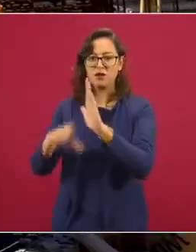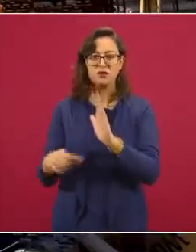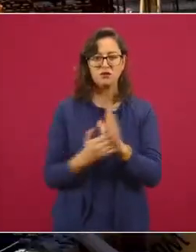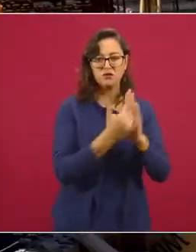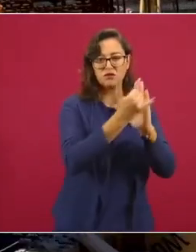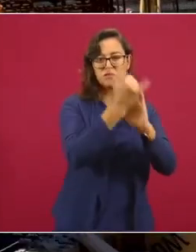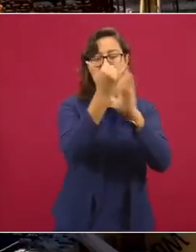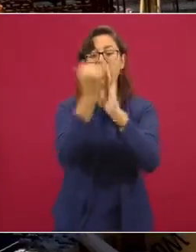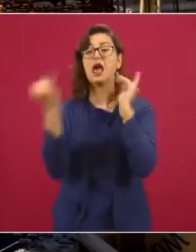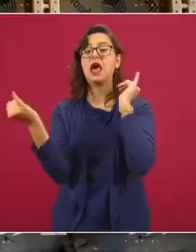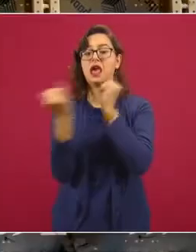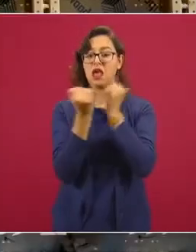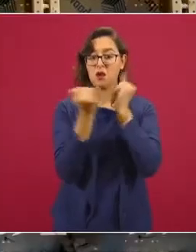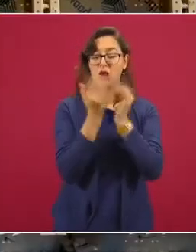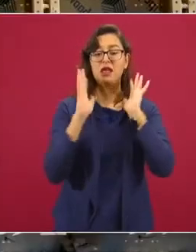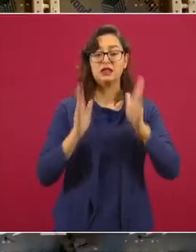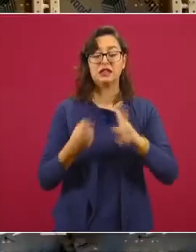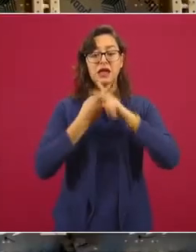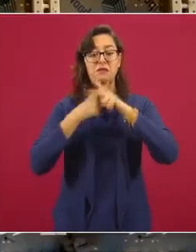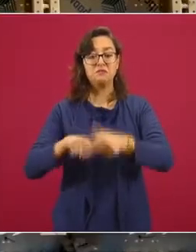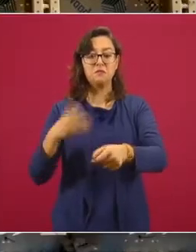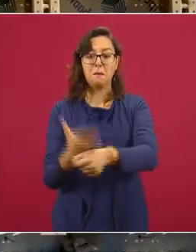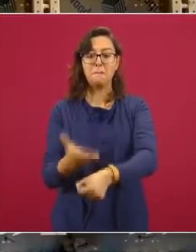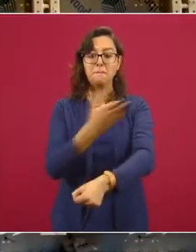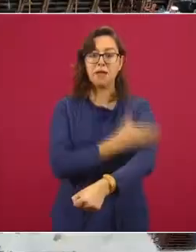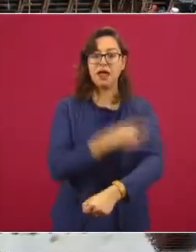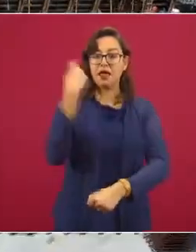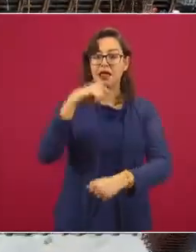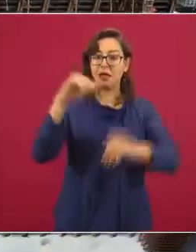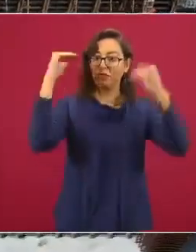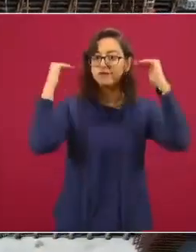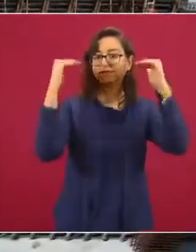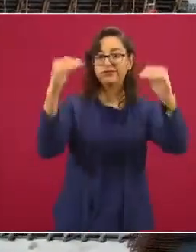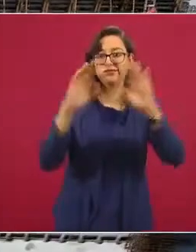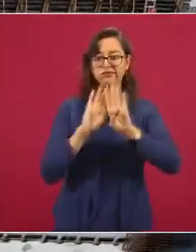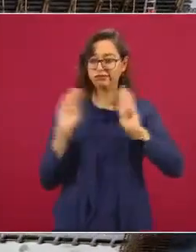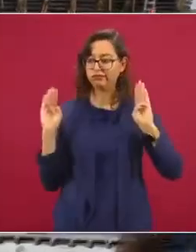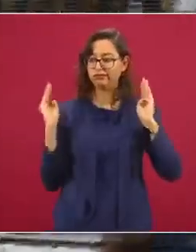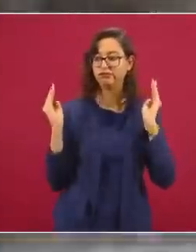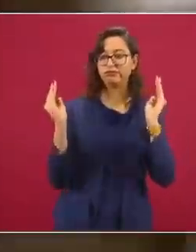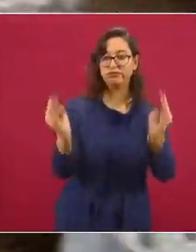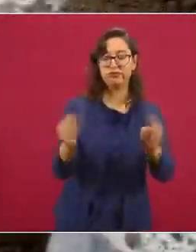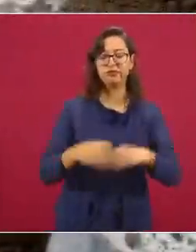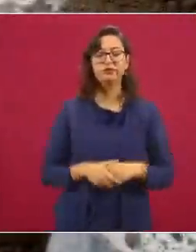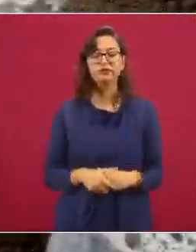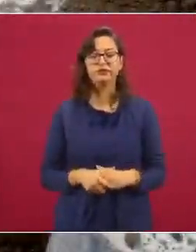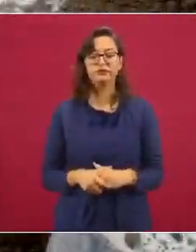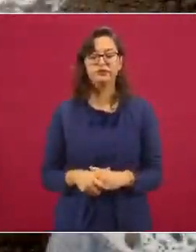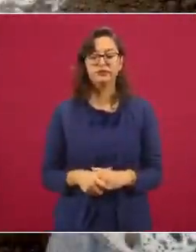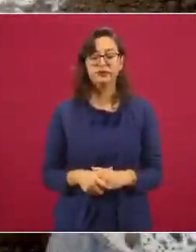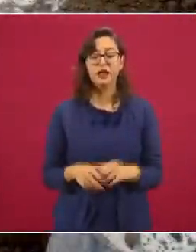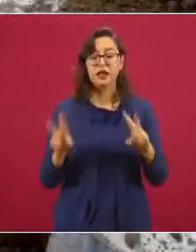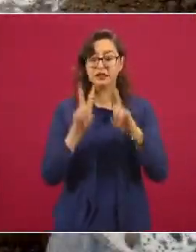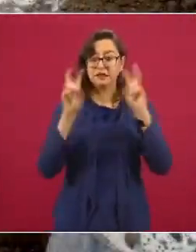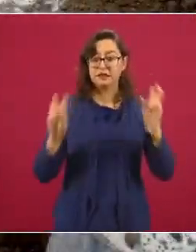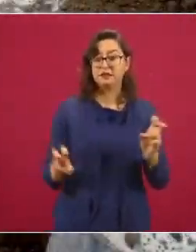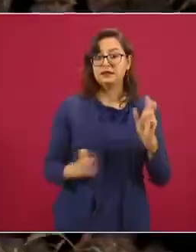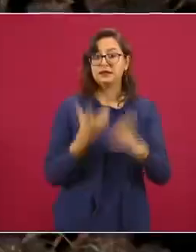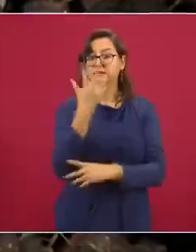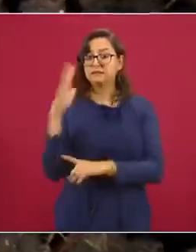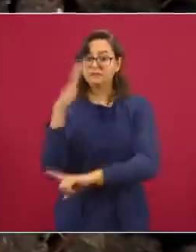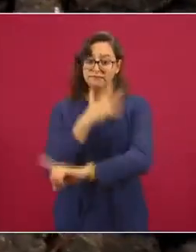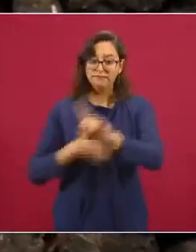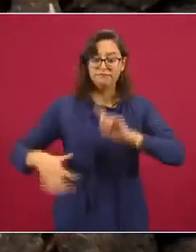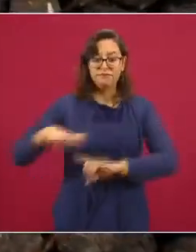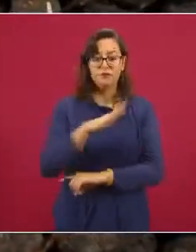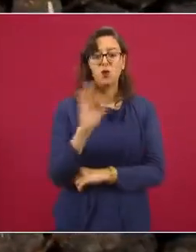con la siembra en losa de cimentación y vaciado de concreto en muros del edificio de cuarto de control. En materia de sustentabilidad, continúa el desarrollo